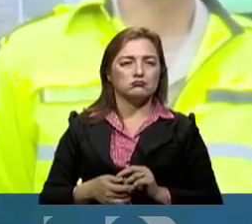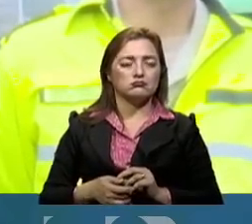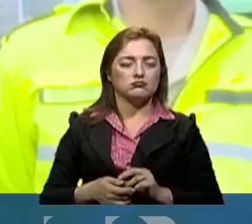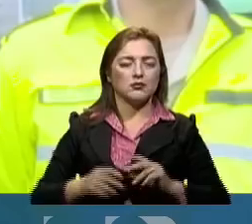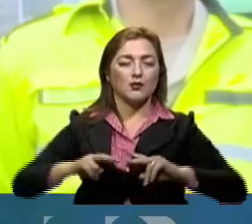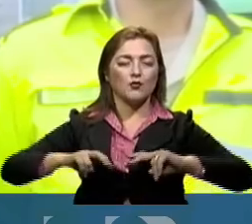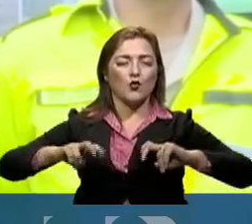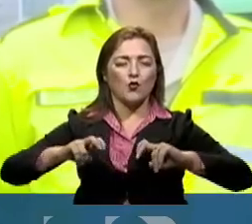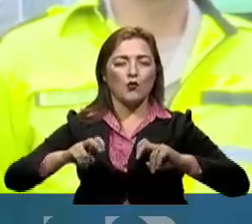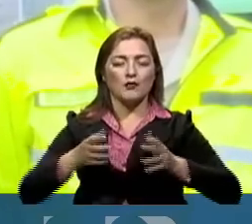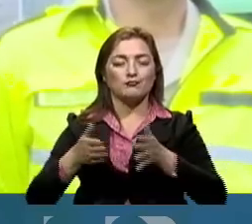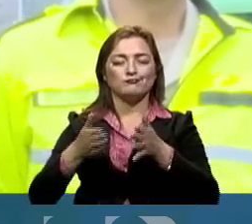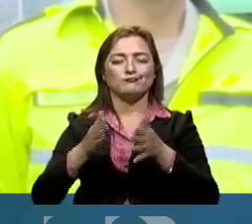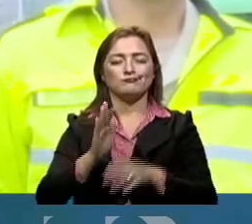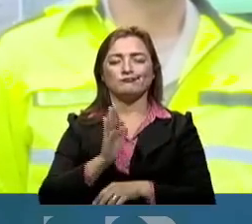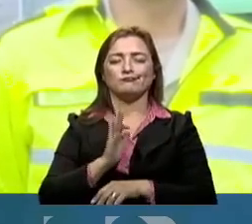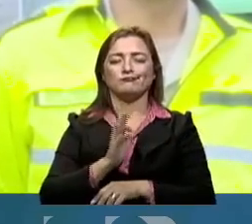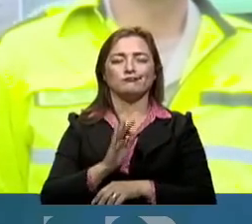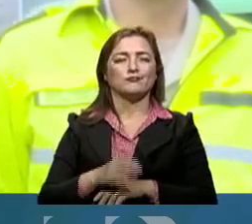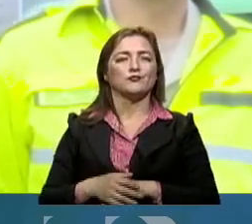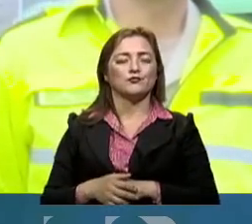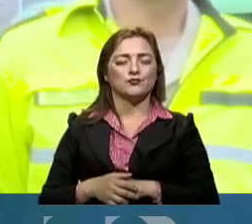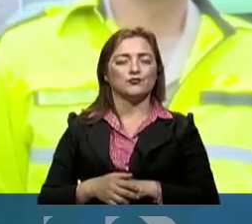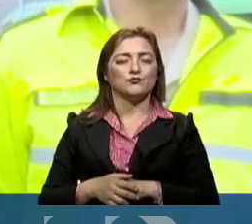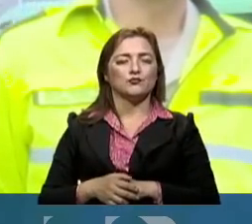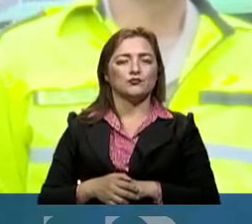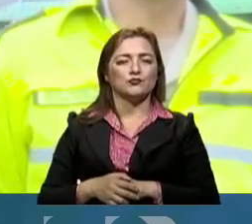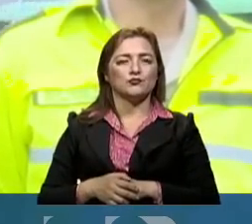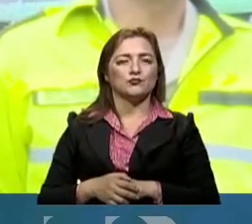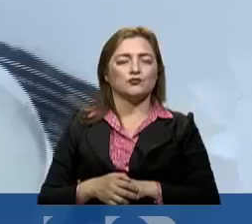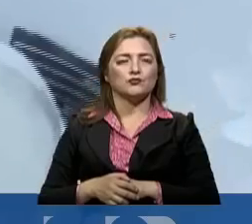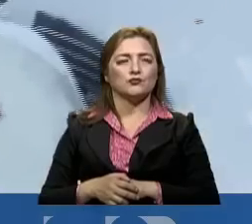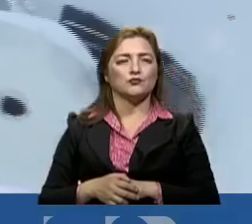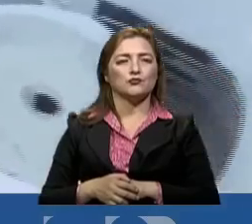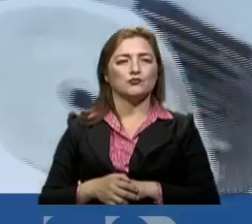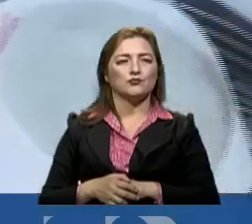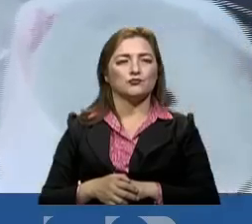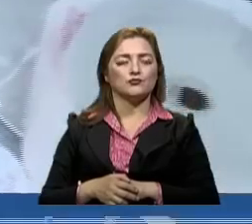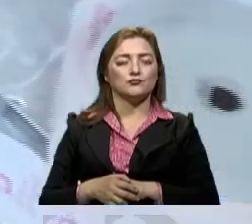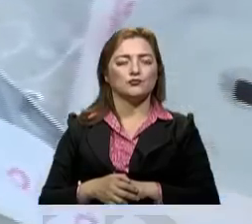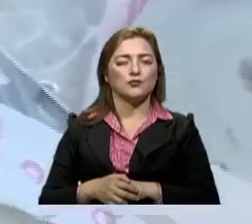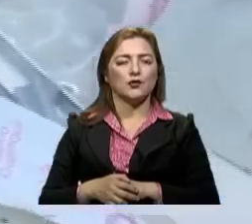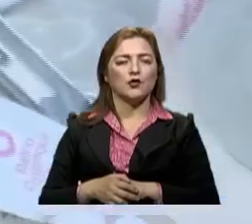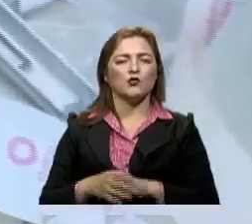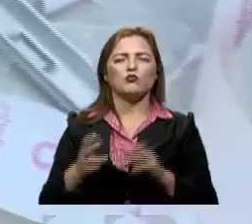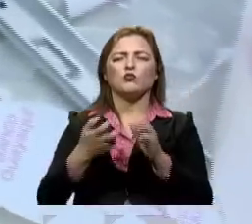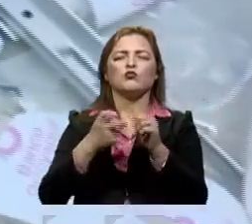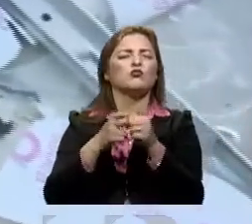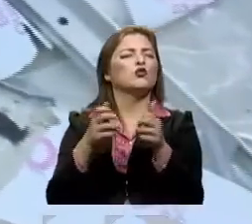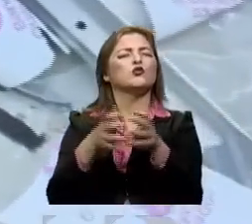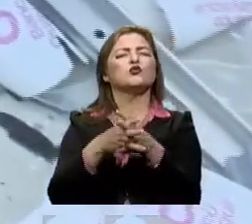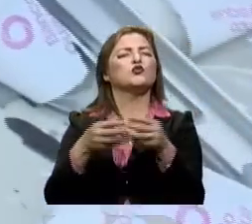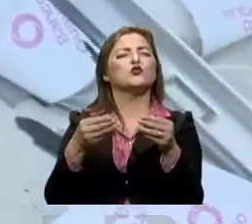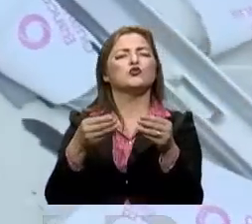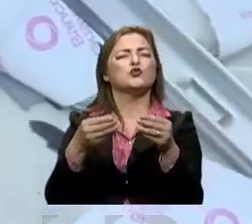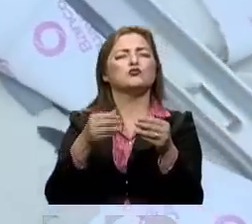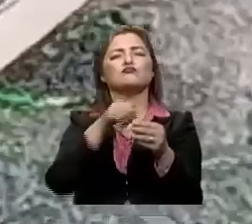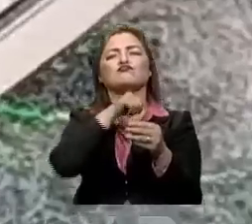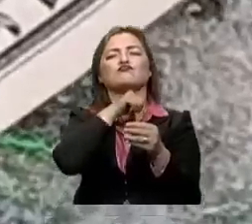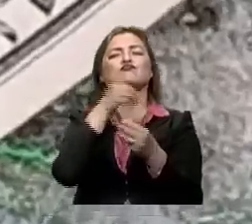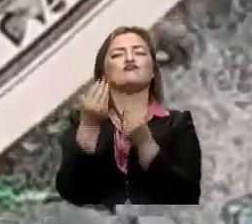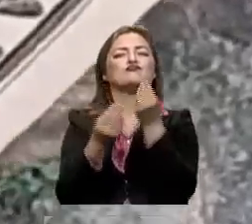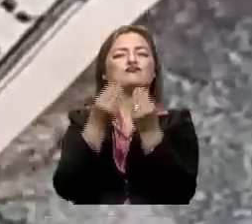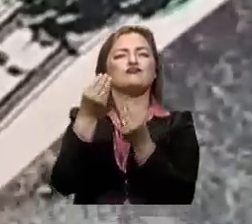para ver la ruta técnica que han tomado los delincuentes. Para contrarrestar esta situación y hacerle frente a la